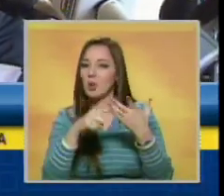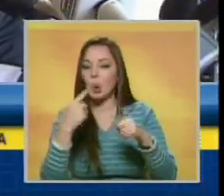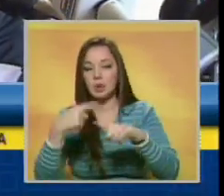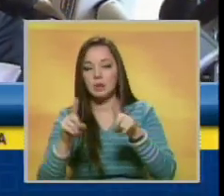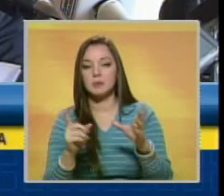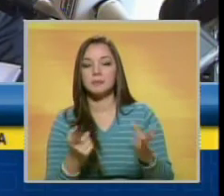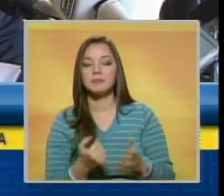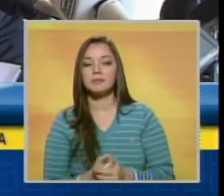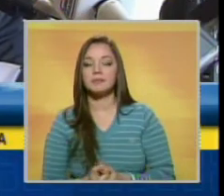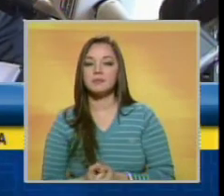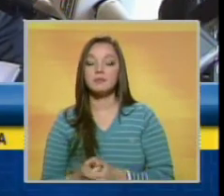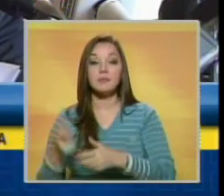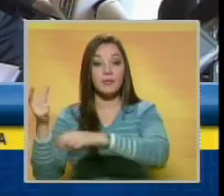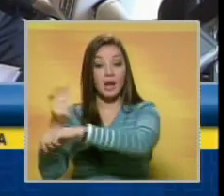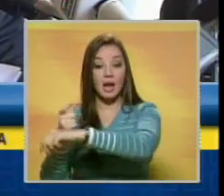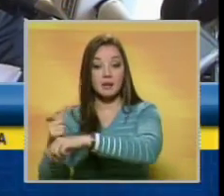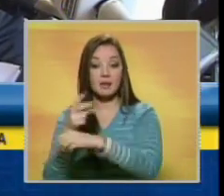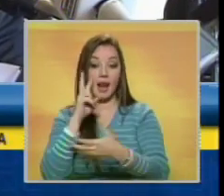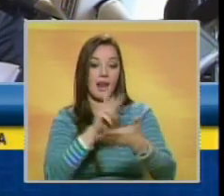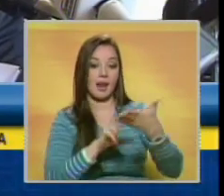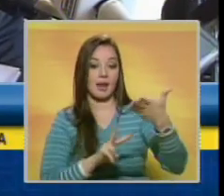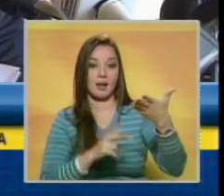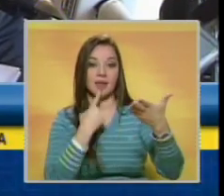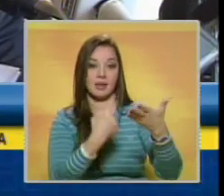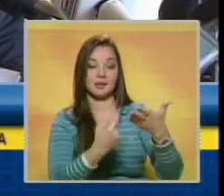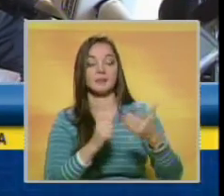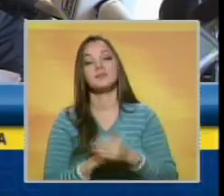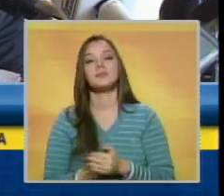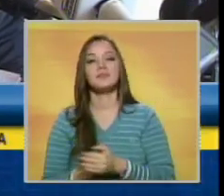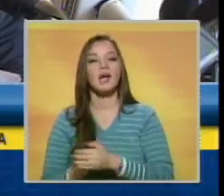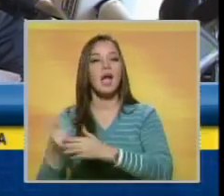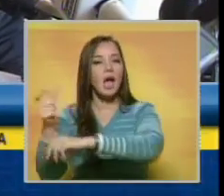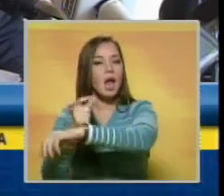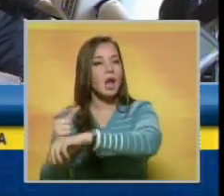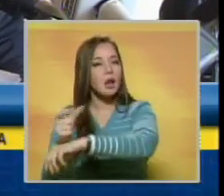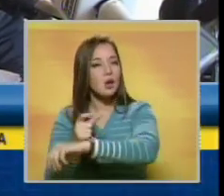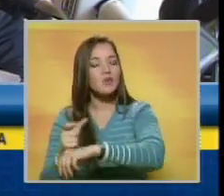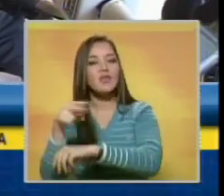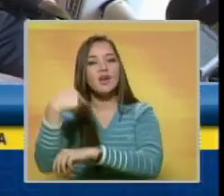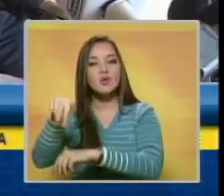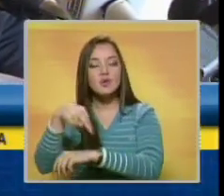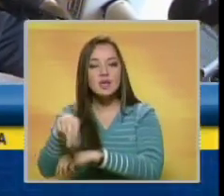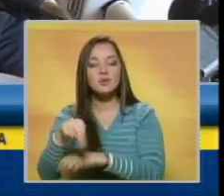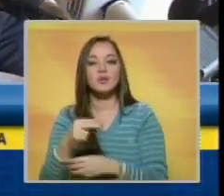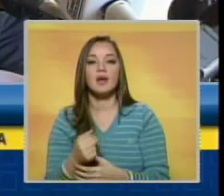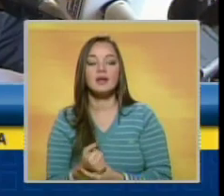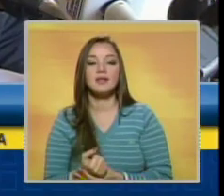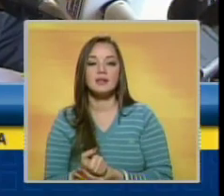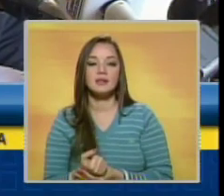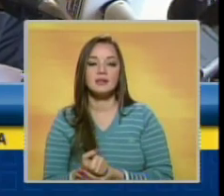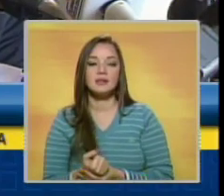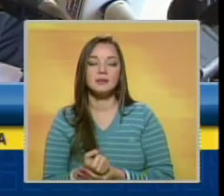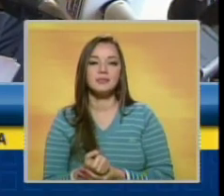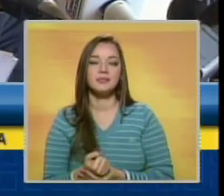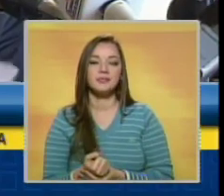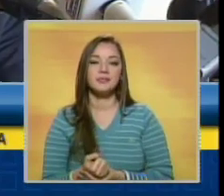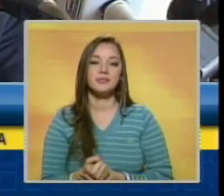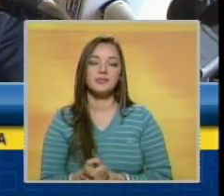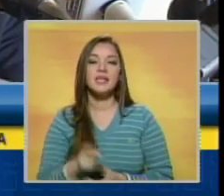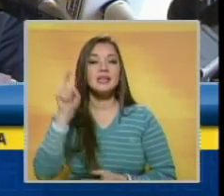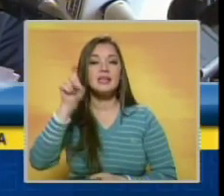imponiendo el gobierno nacional es, a todas luces, ineficaz. Es